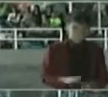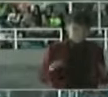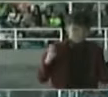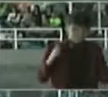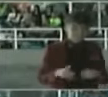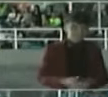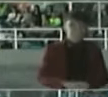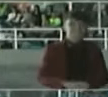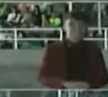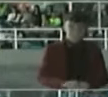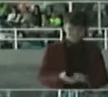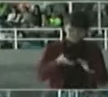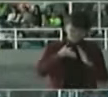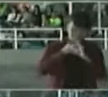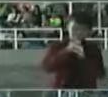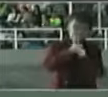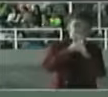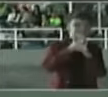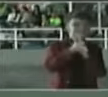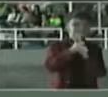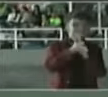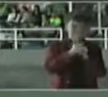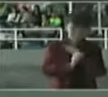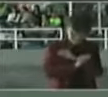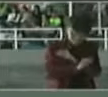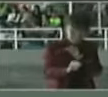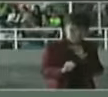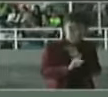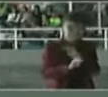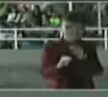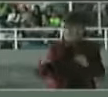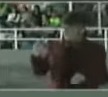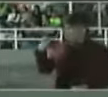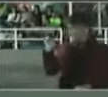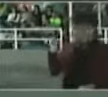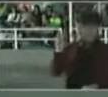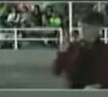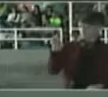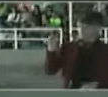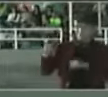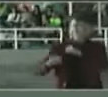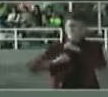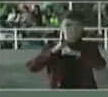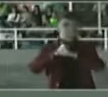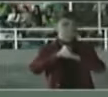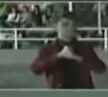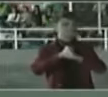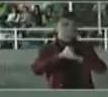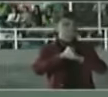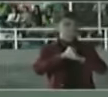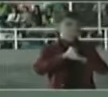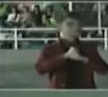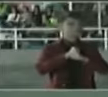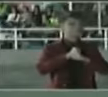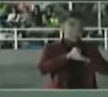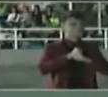Este mensaje que hemos predicado durante estos 80 años